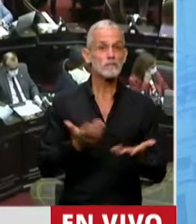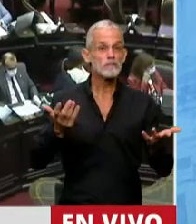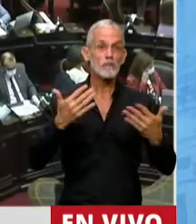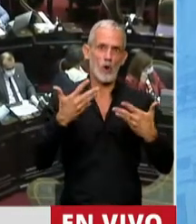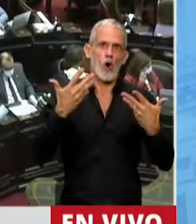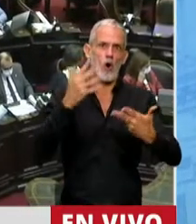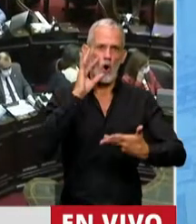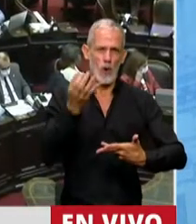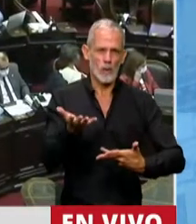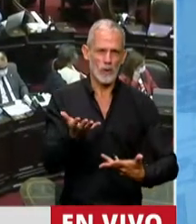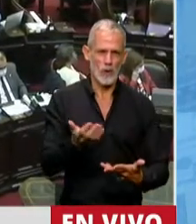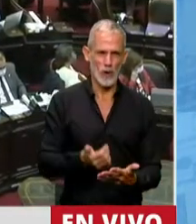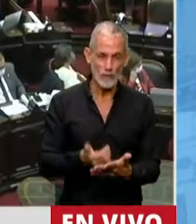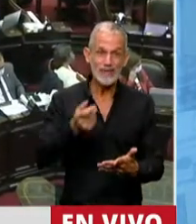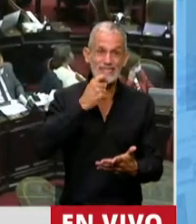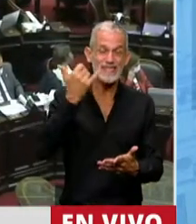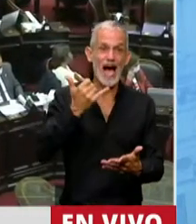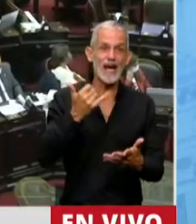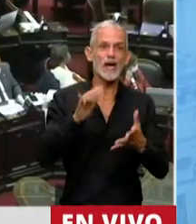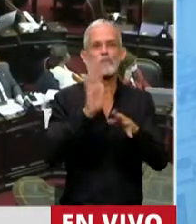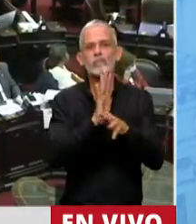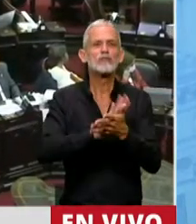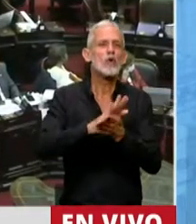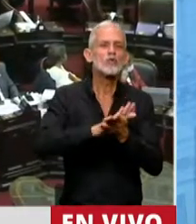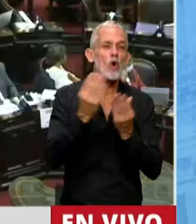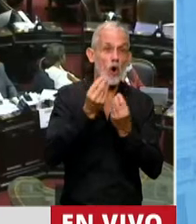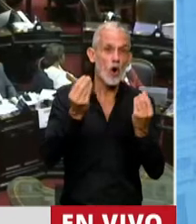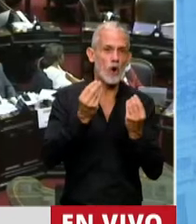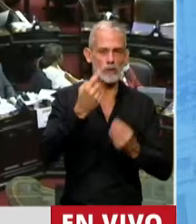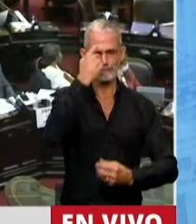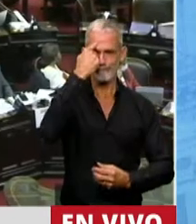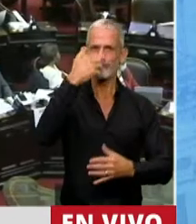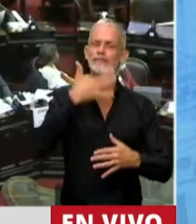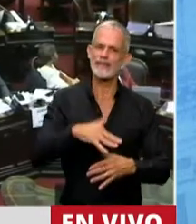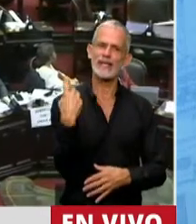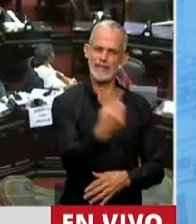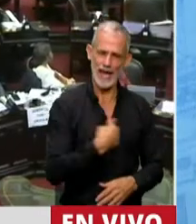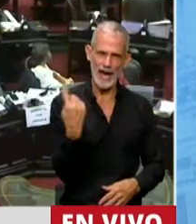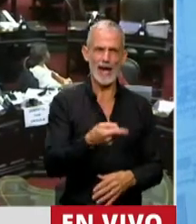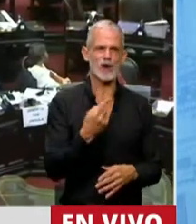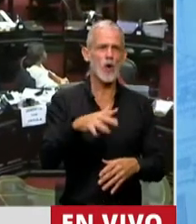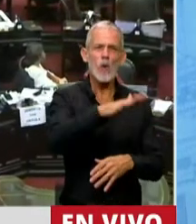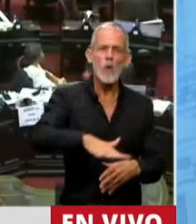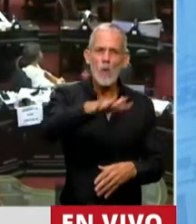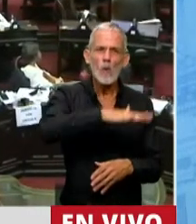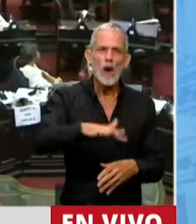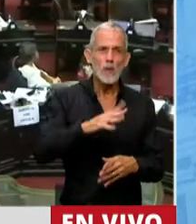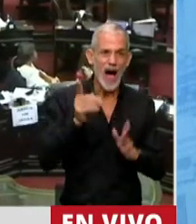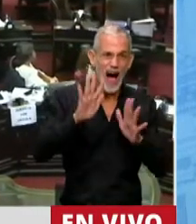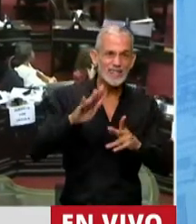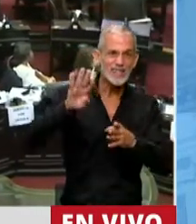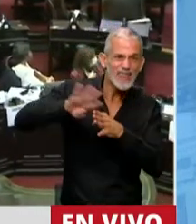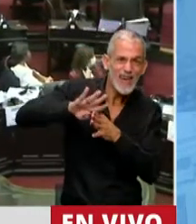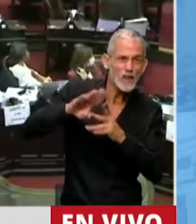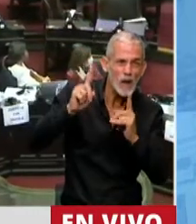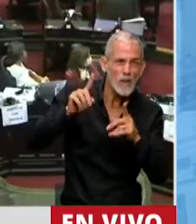Obviamente que si hay una vacuna contra esto es la conciencia social, la conciencia de nuestro pueblo de impedir que estas cosas pasen,